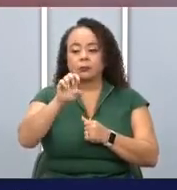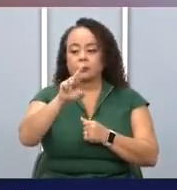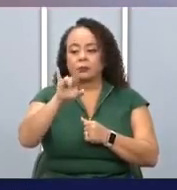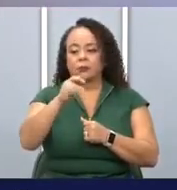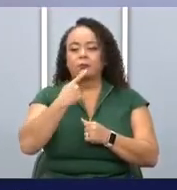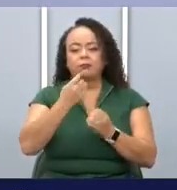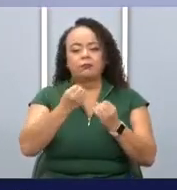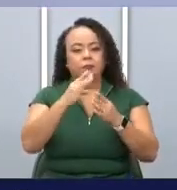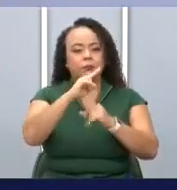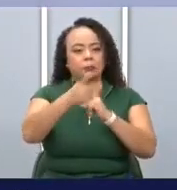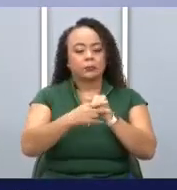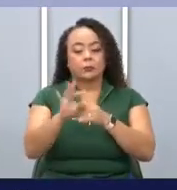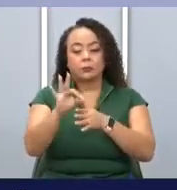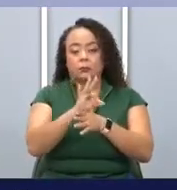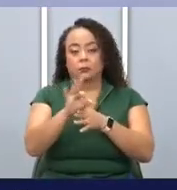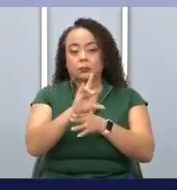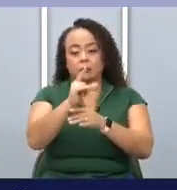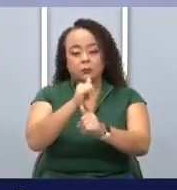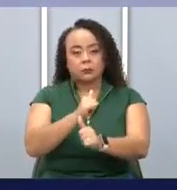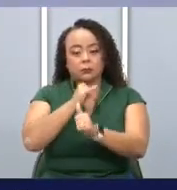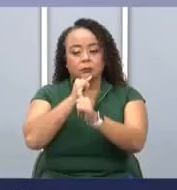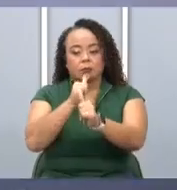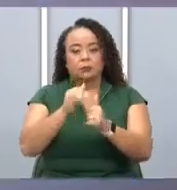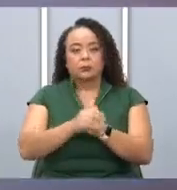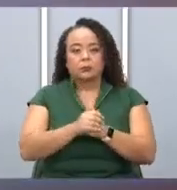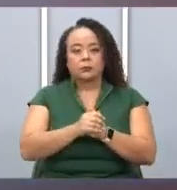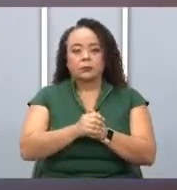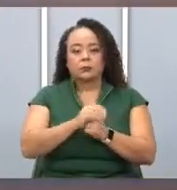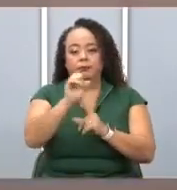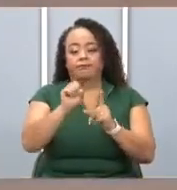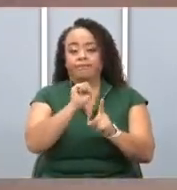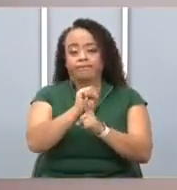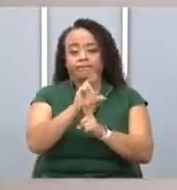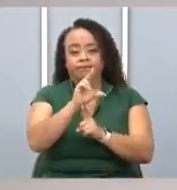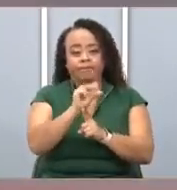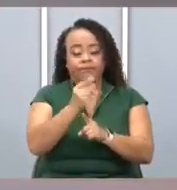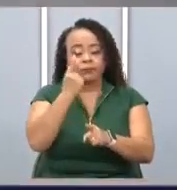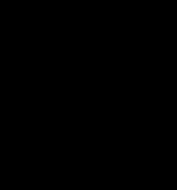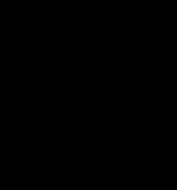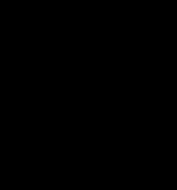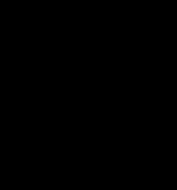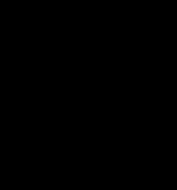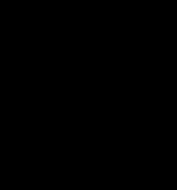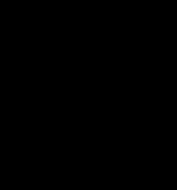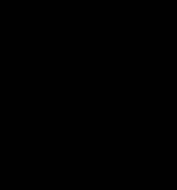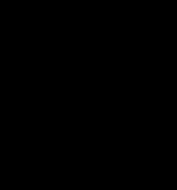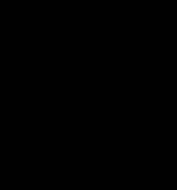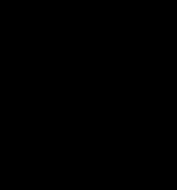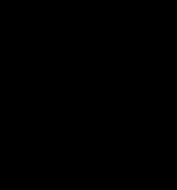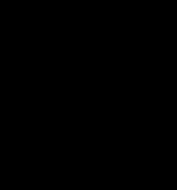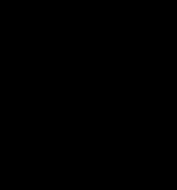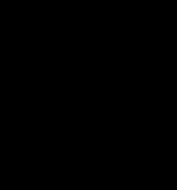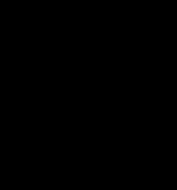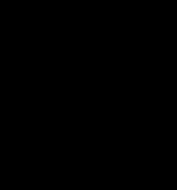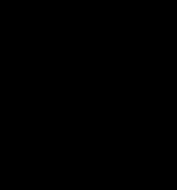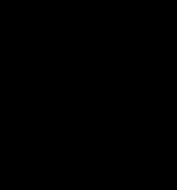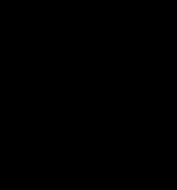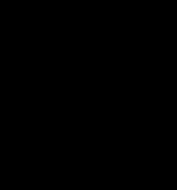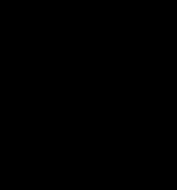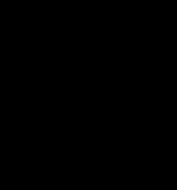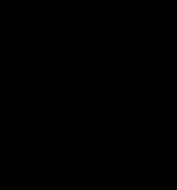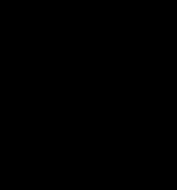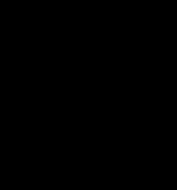muchas veces funcionarios no denuncian irregularidades por temor a represalias. Gustavo Castro.